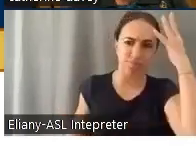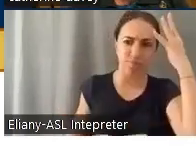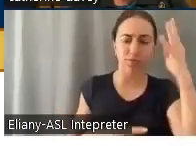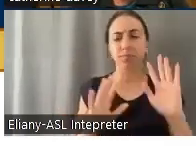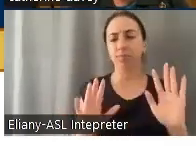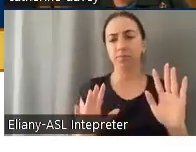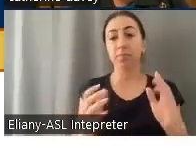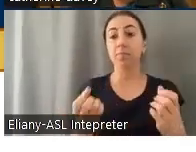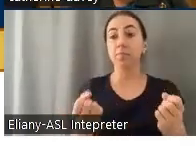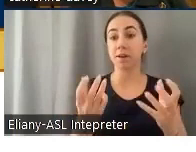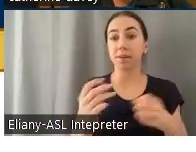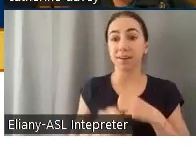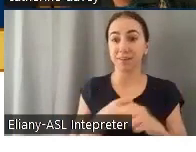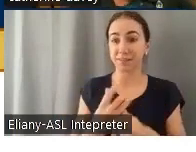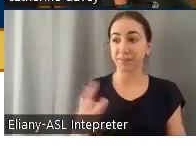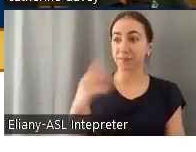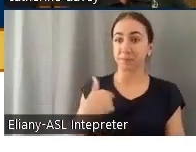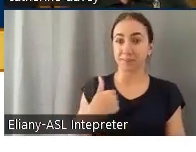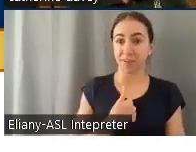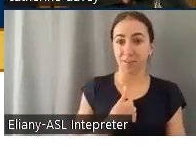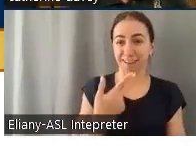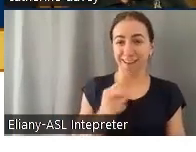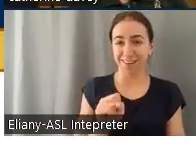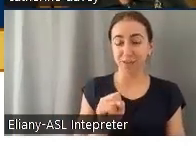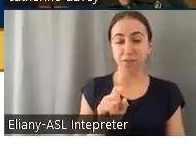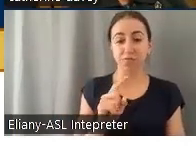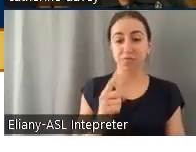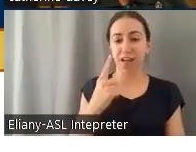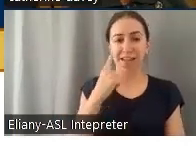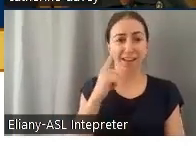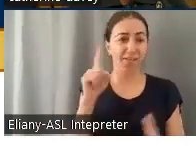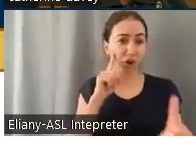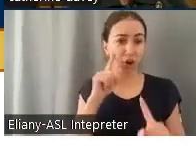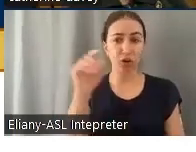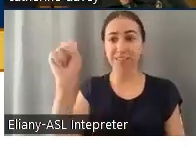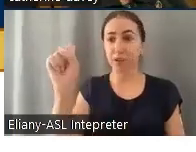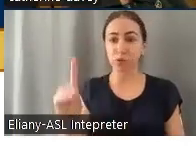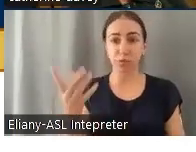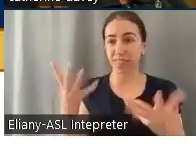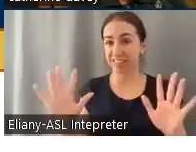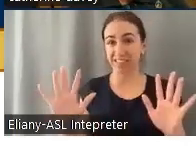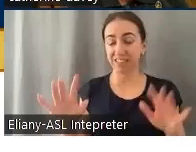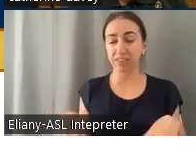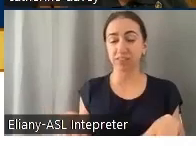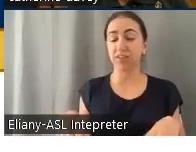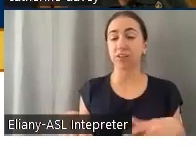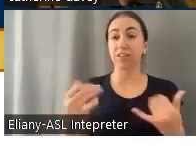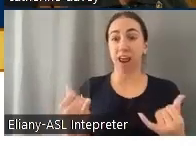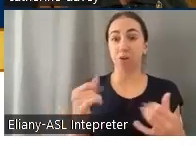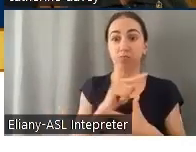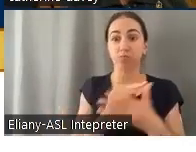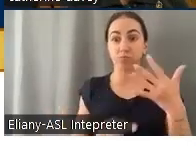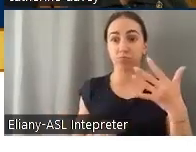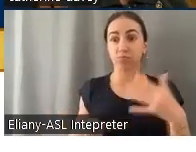una lista maestra, ¿no? Hace 1000 años, cuando yo estaba en la escuela, el único que había escuchado era síndrome